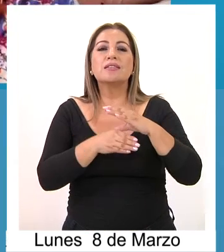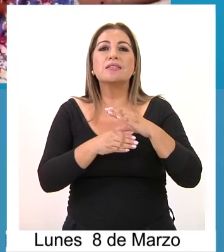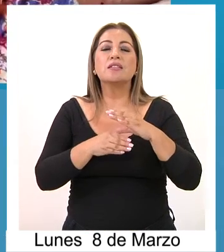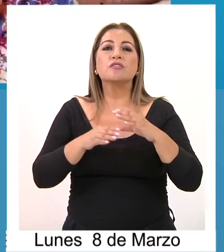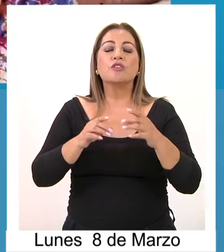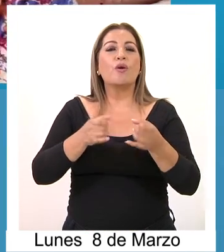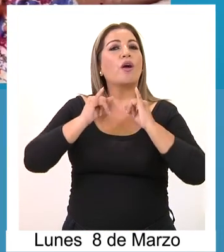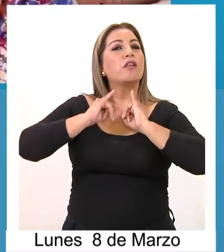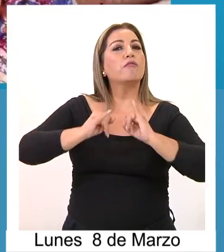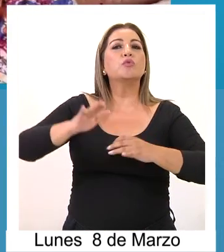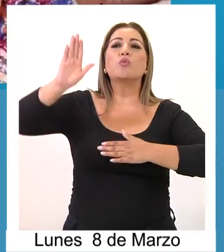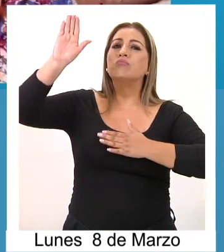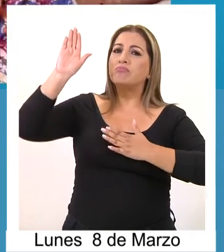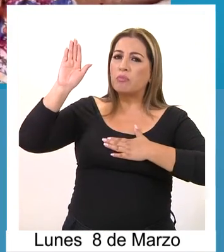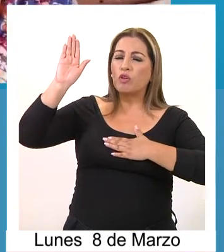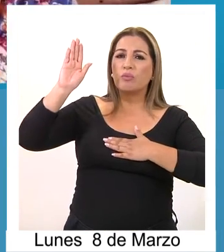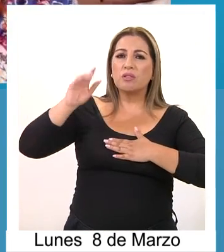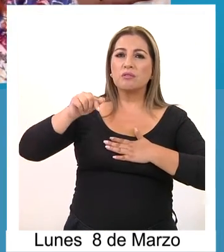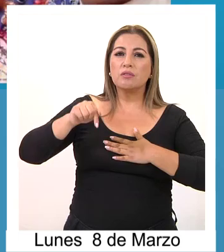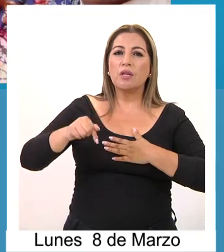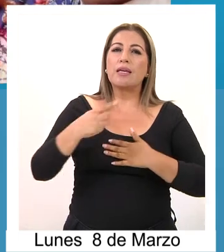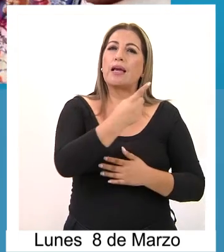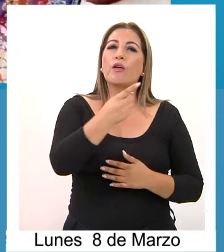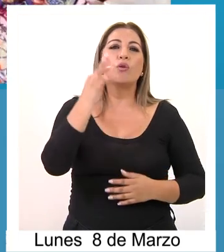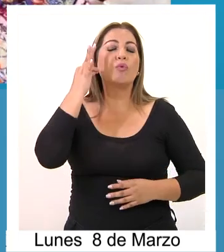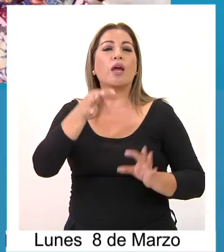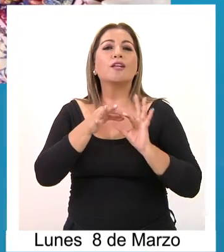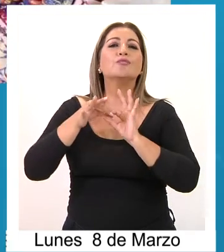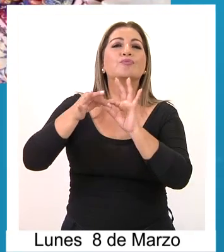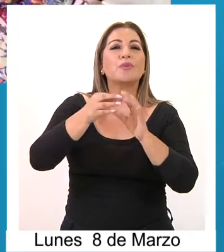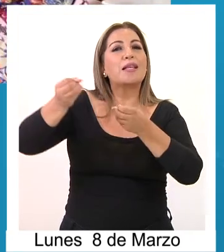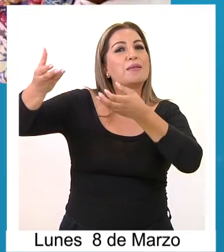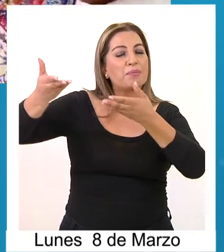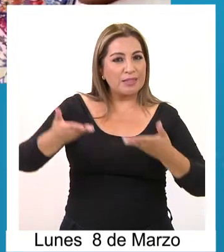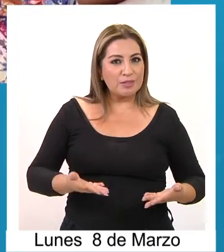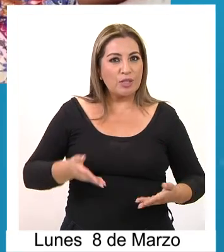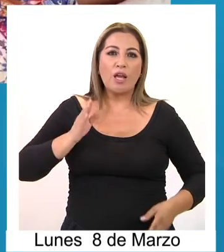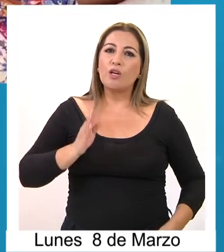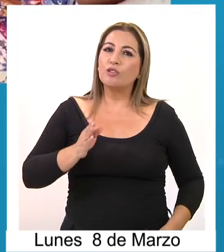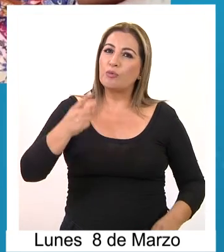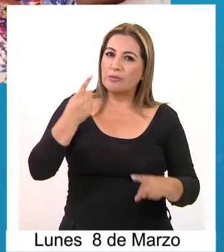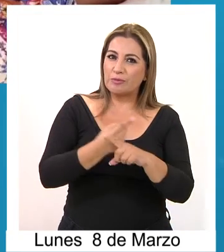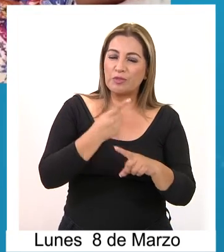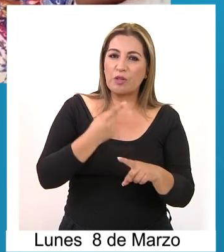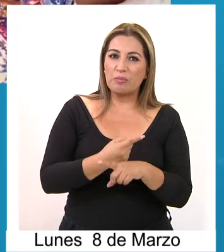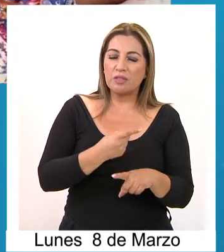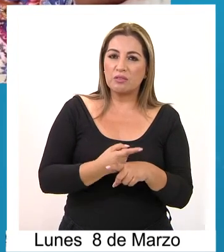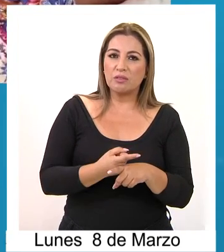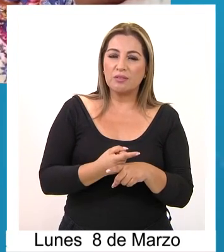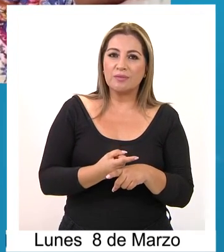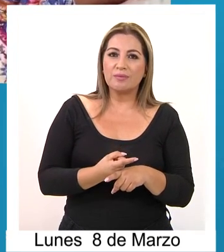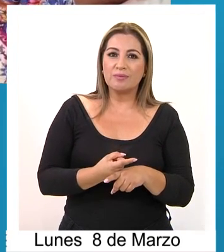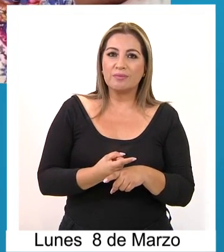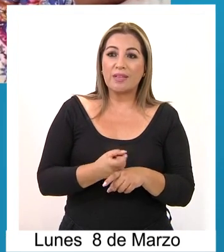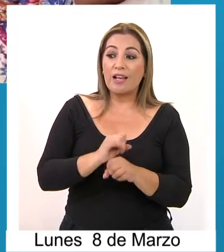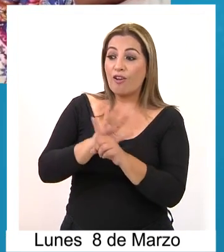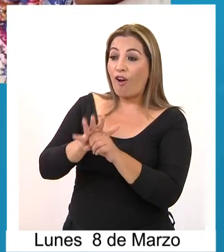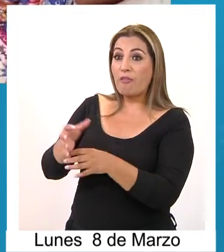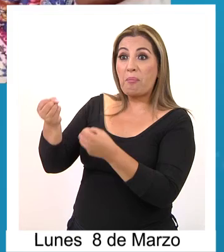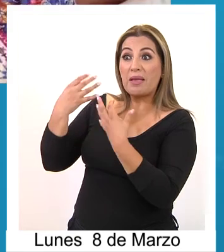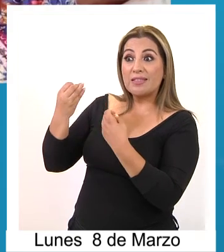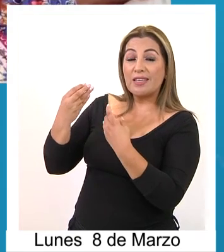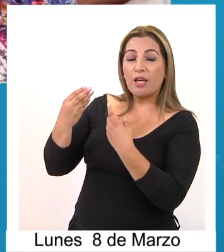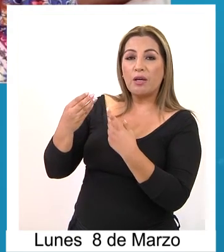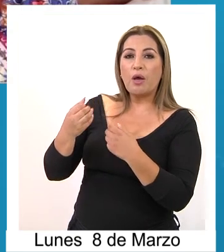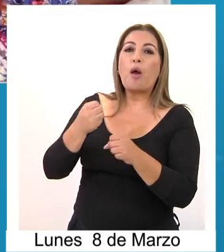universal a la información es un compromiso que tenemos y es el que nos une. Así que la invitación es a seguir conversando y como algo nos ha enseñado la pandemia